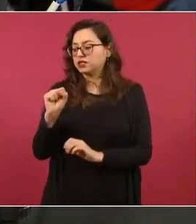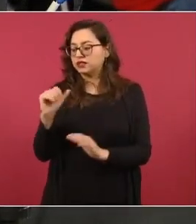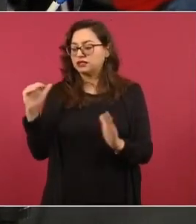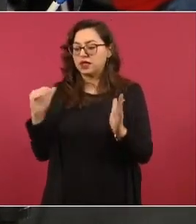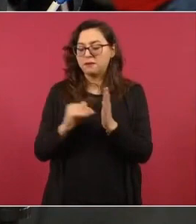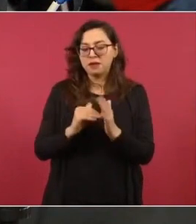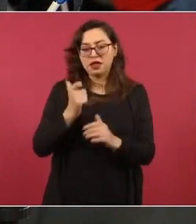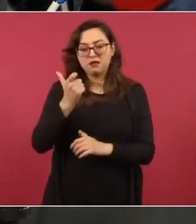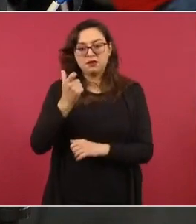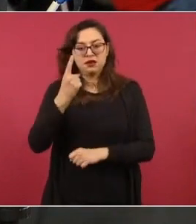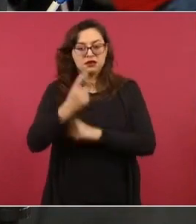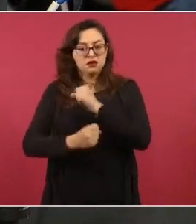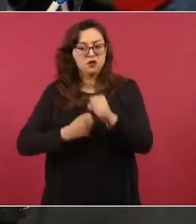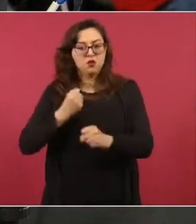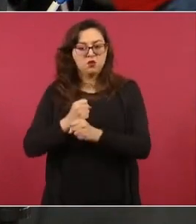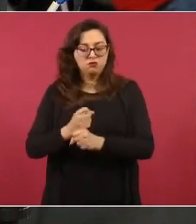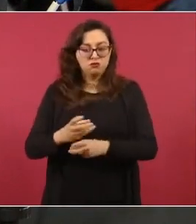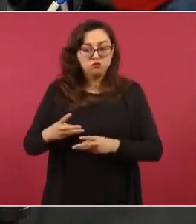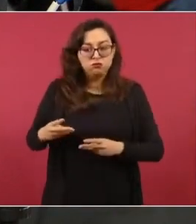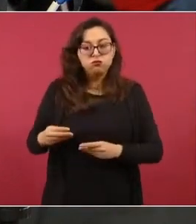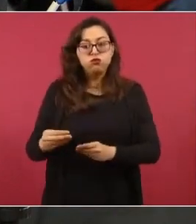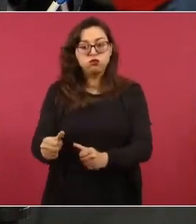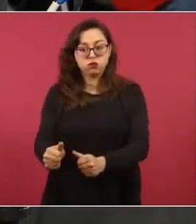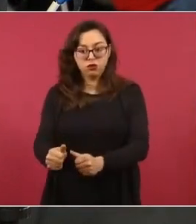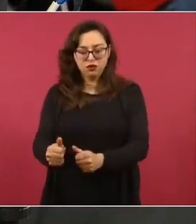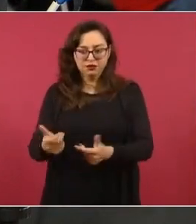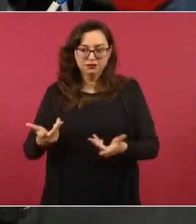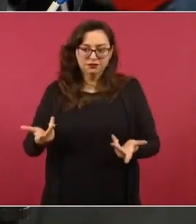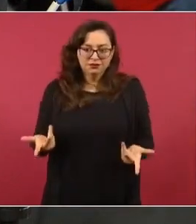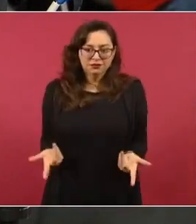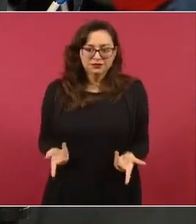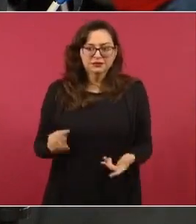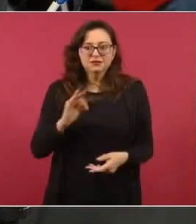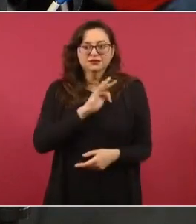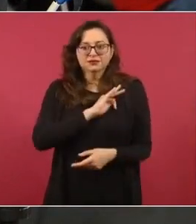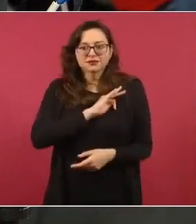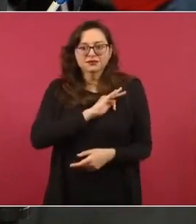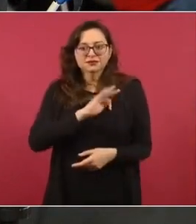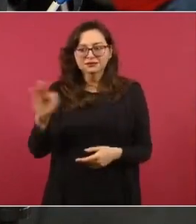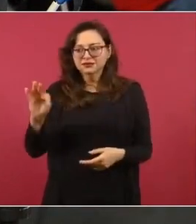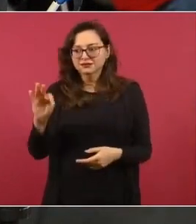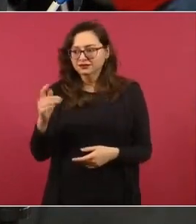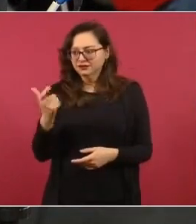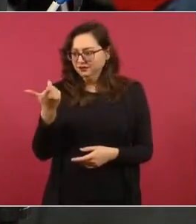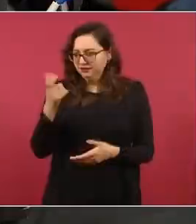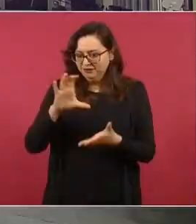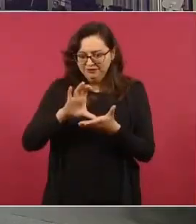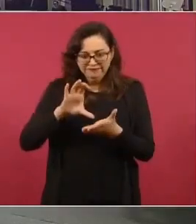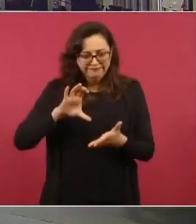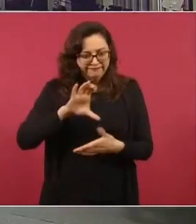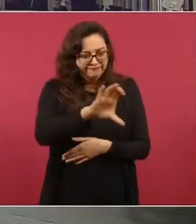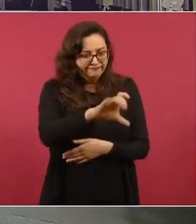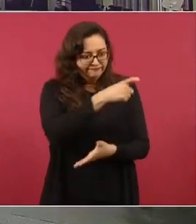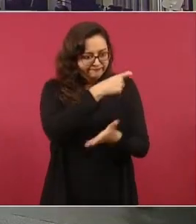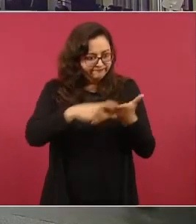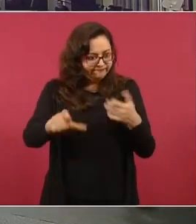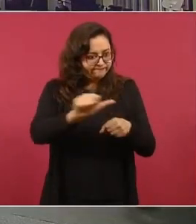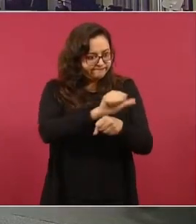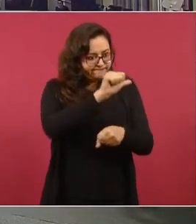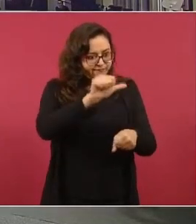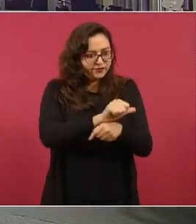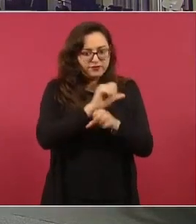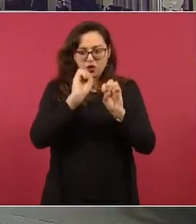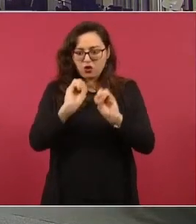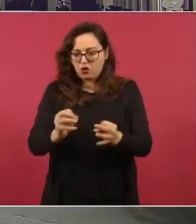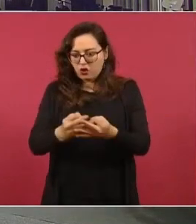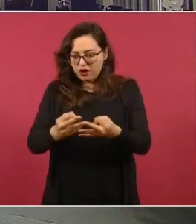lo que pudiera utilizarse para poder adquirir un enganche de una propiedad o de un vehículo. También se